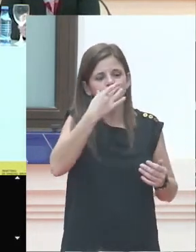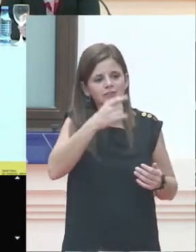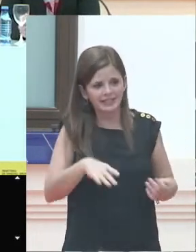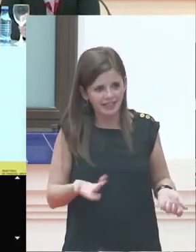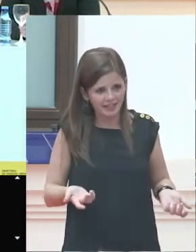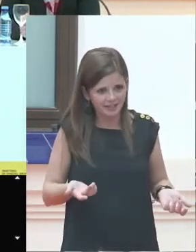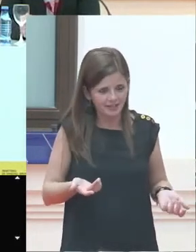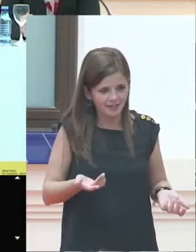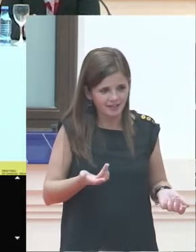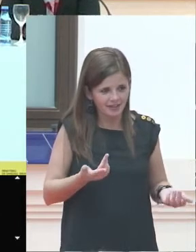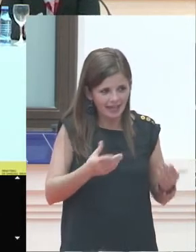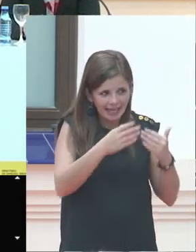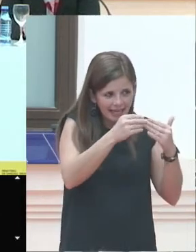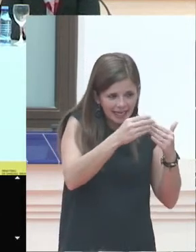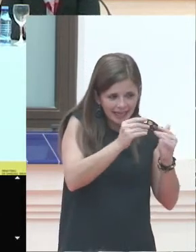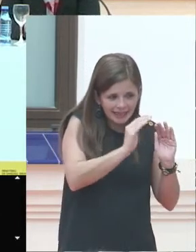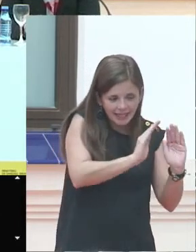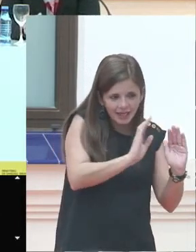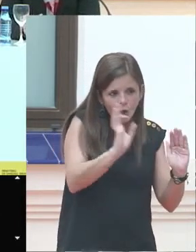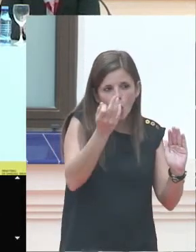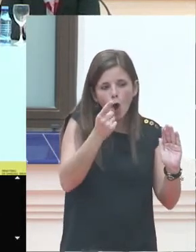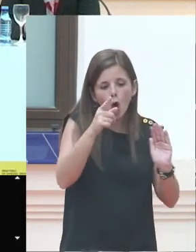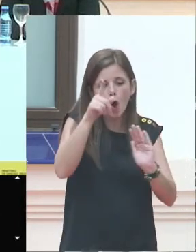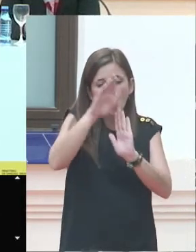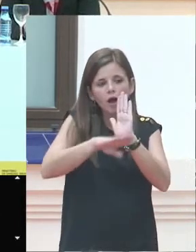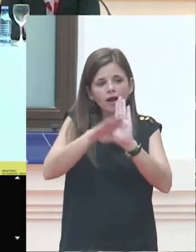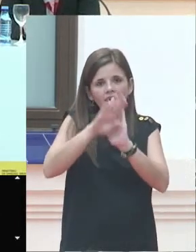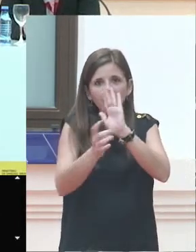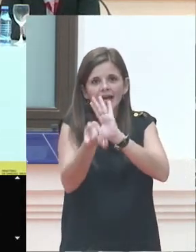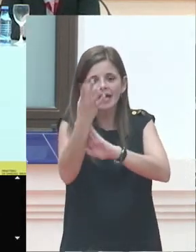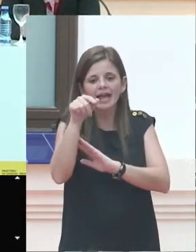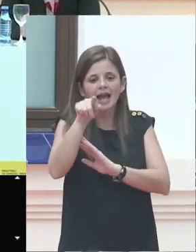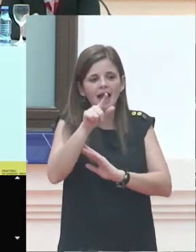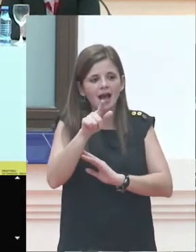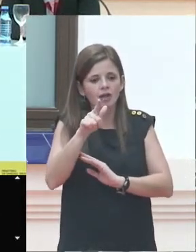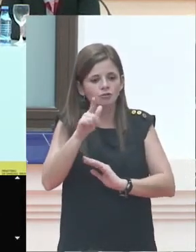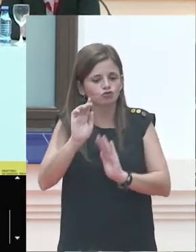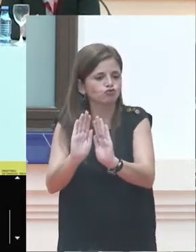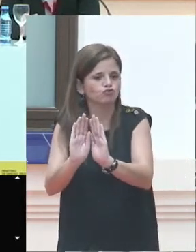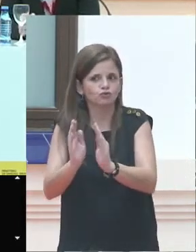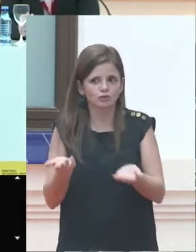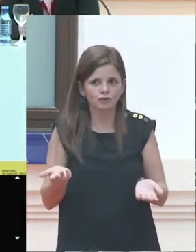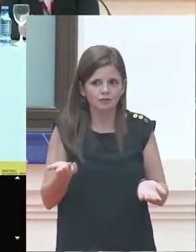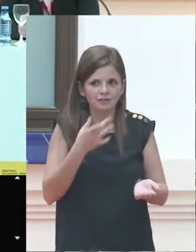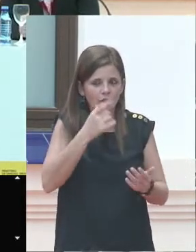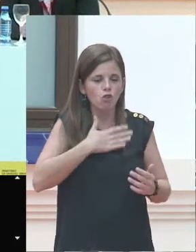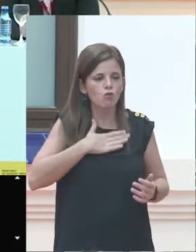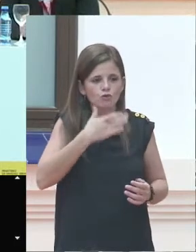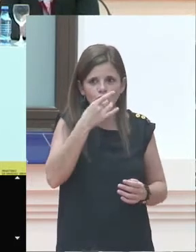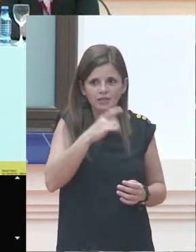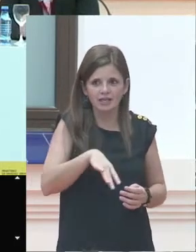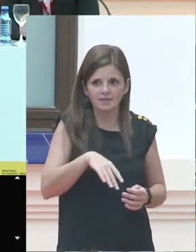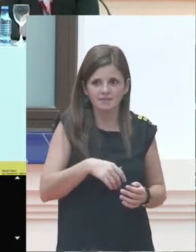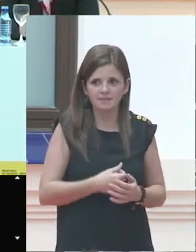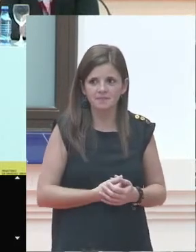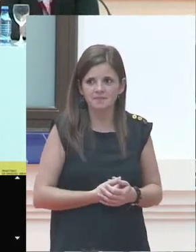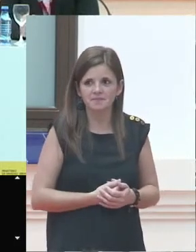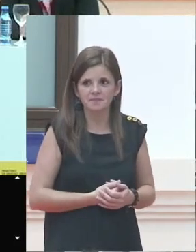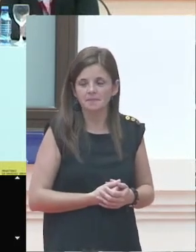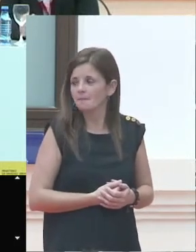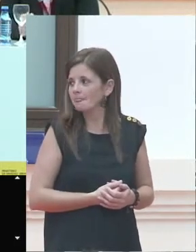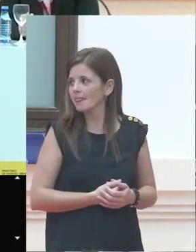los datos de los usuarios o de los clientes de estas aplicaciones o de las empresas que desarrollan estas aplicaciones en la nube, realmente desde el punto de